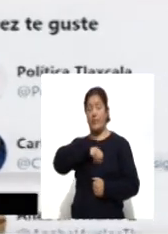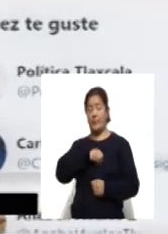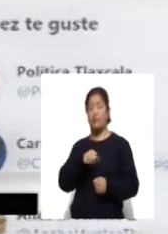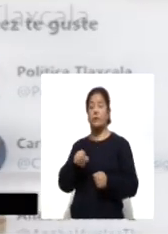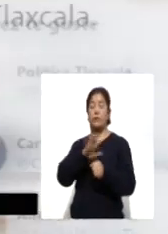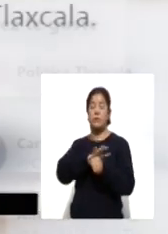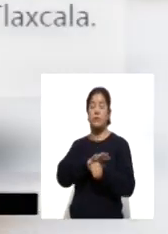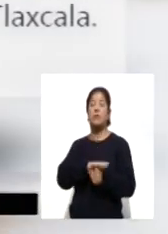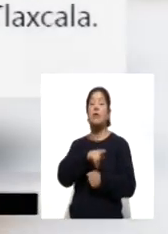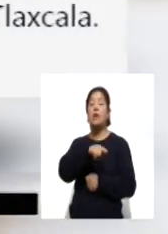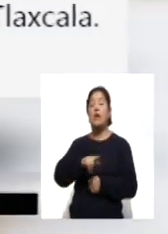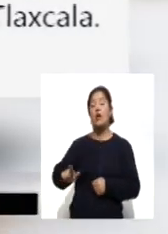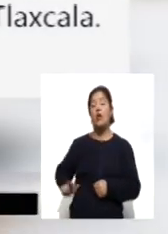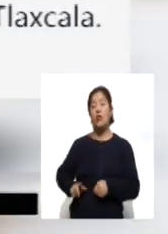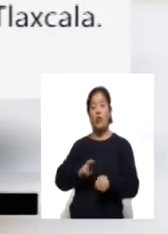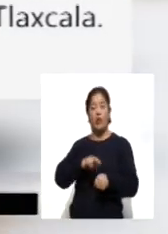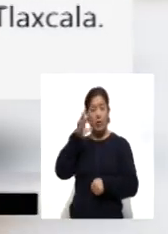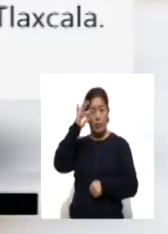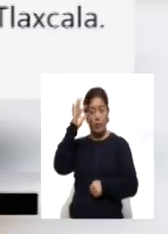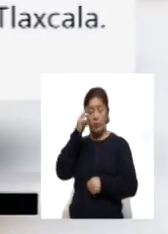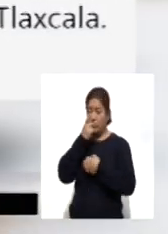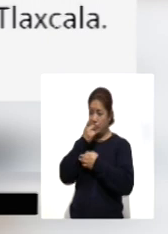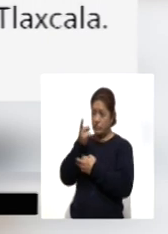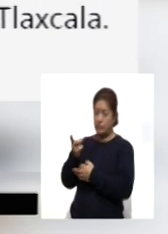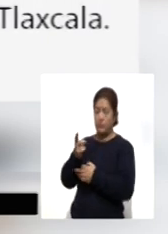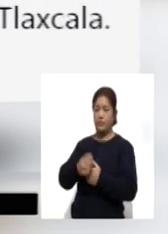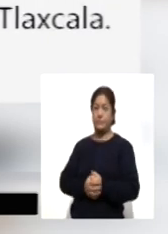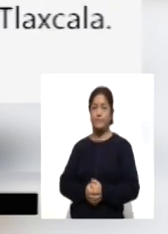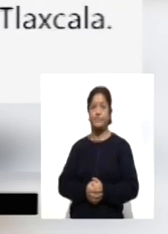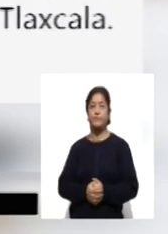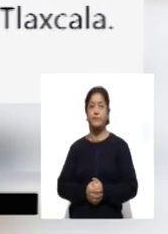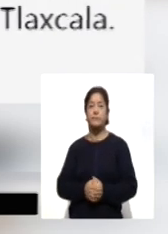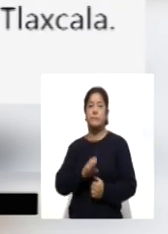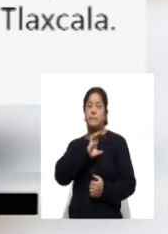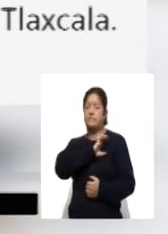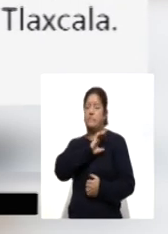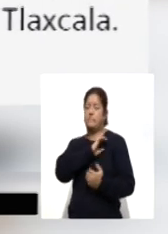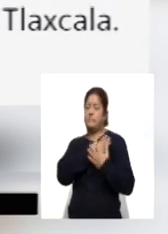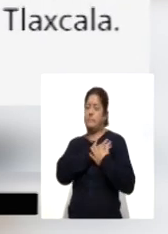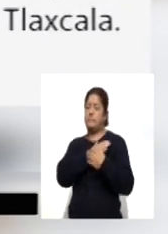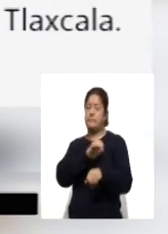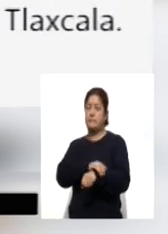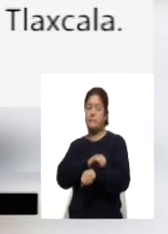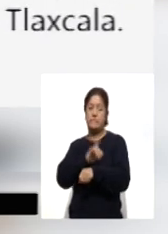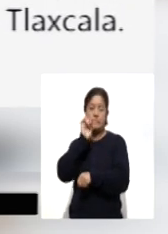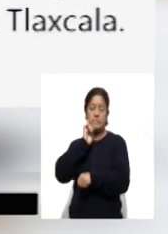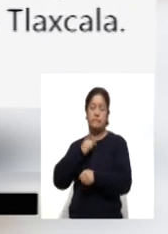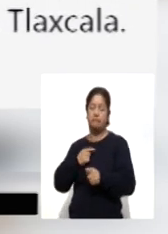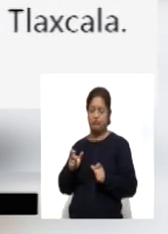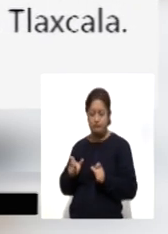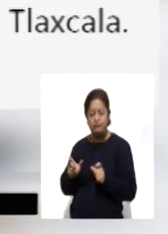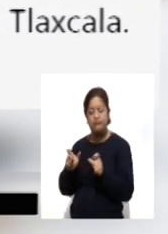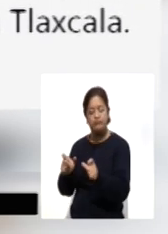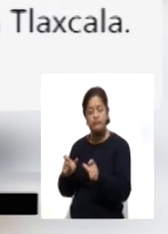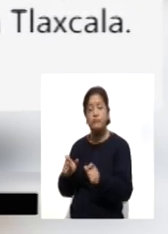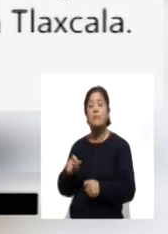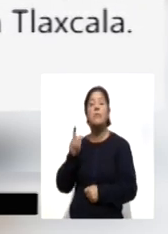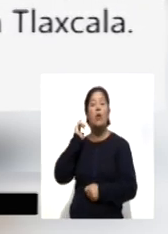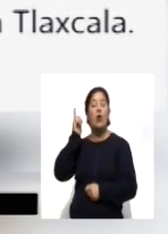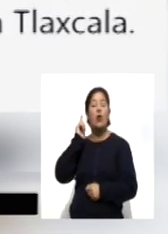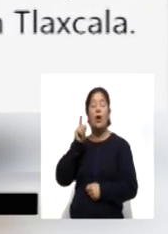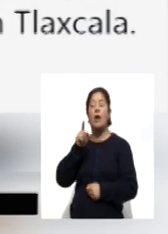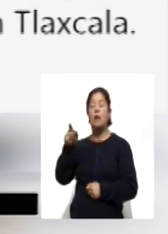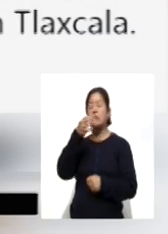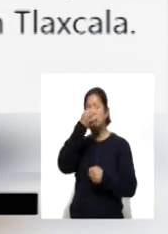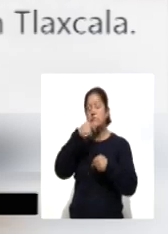de la expresidenta municipal de Tlaxcala con el siguiente mensaje: estimada amiga, mi respaldo solidario. Deseo que en pocos días más